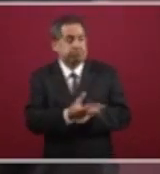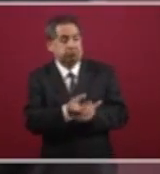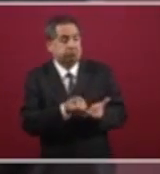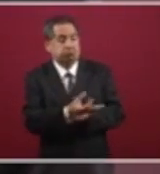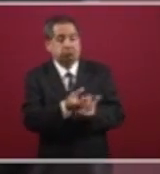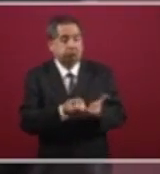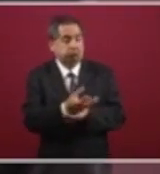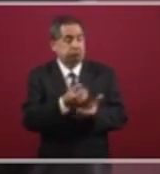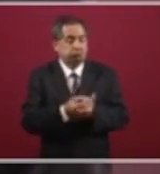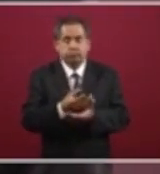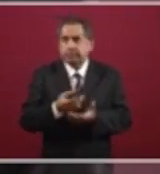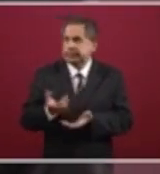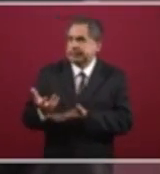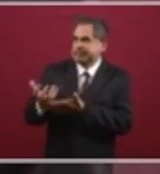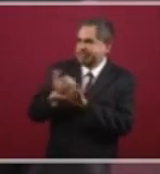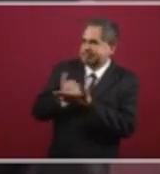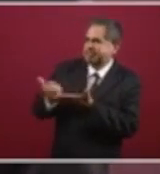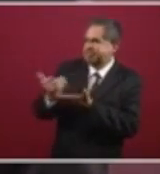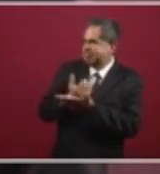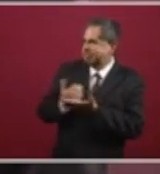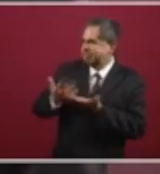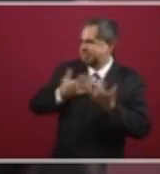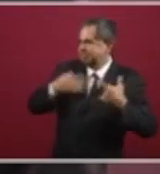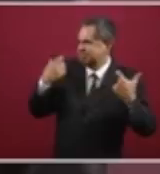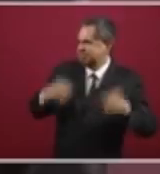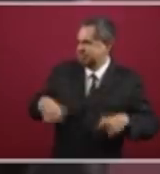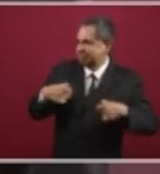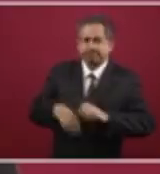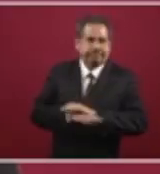de nuevos ricos. Eso se terminó.